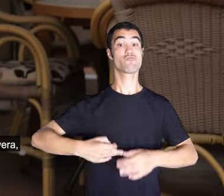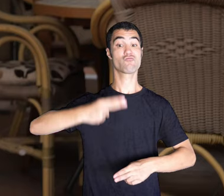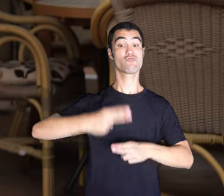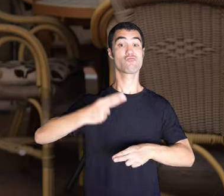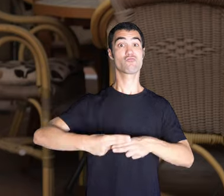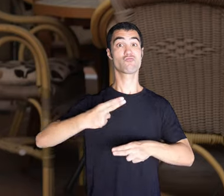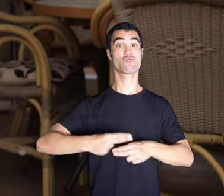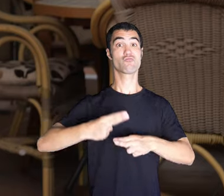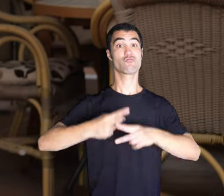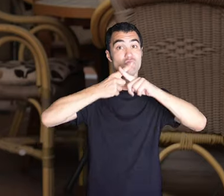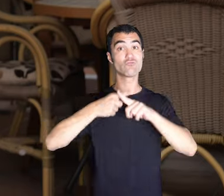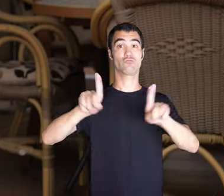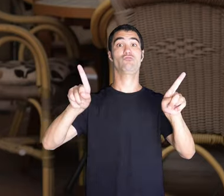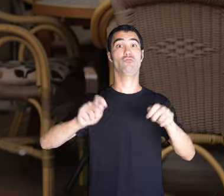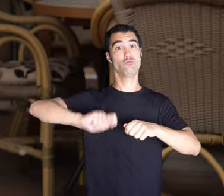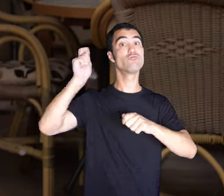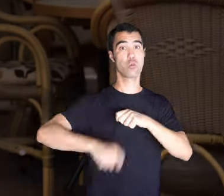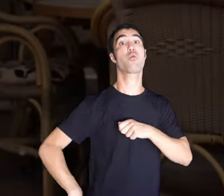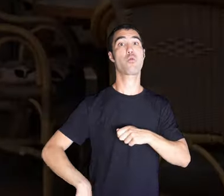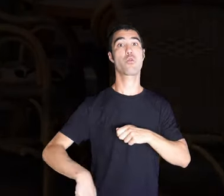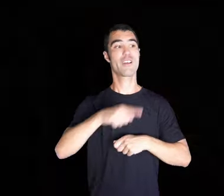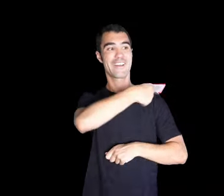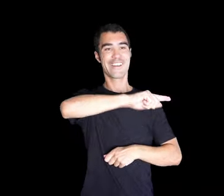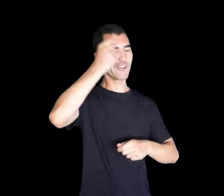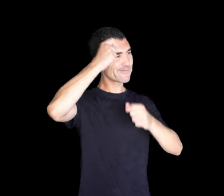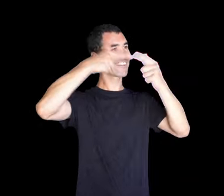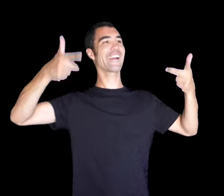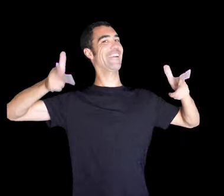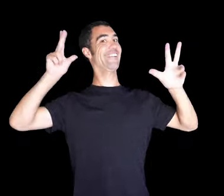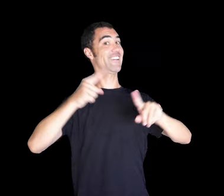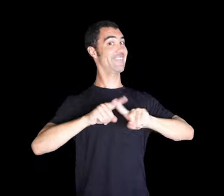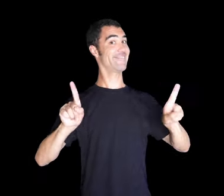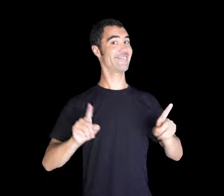severa, muy diferente de lo que se imaginaban.